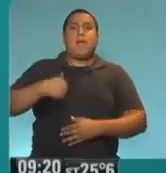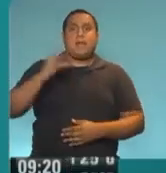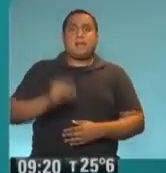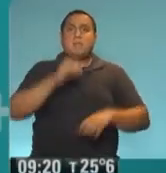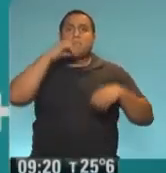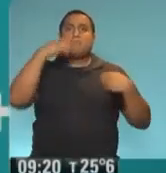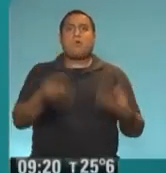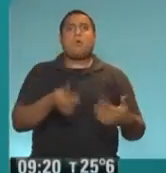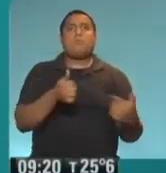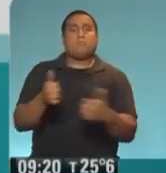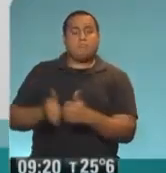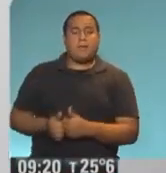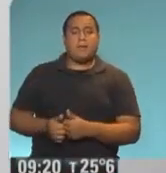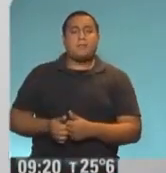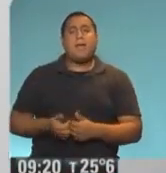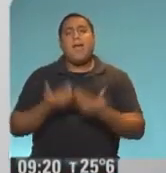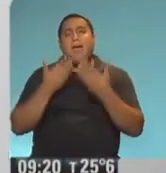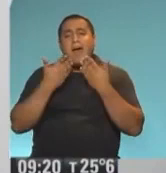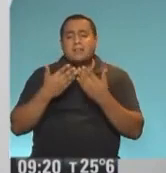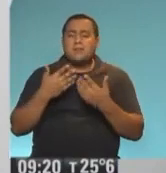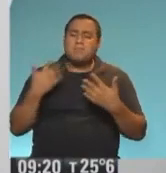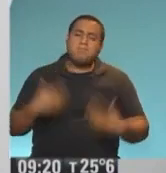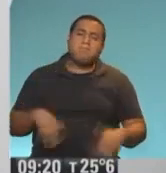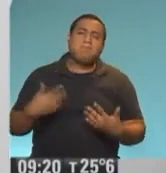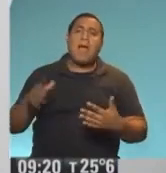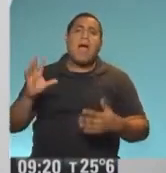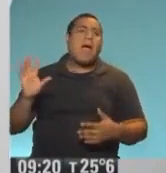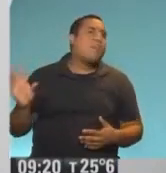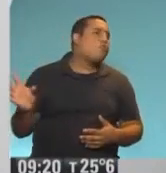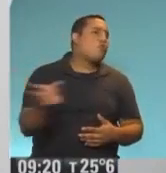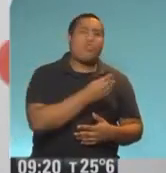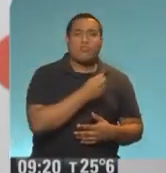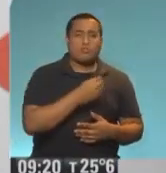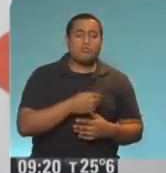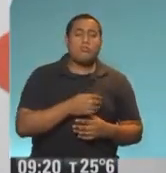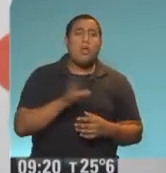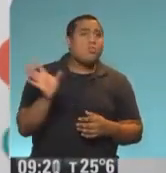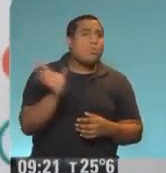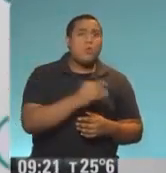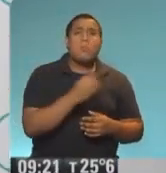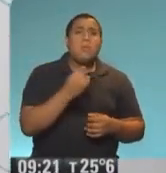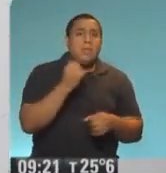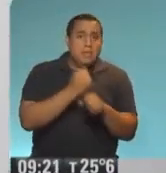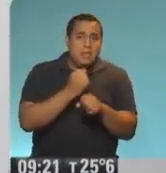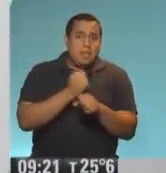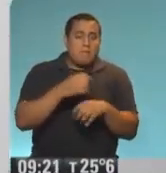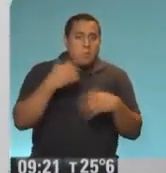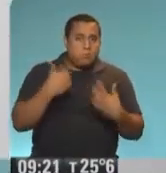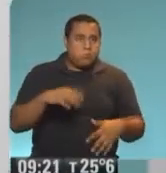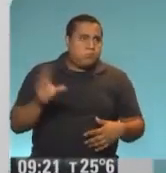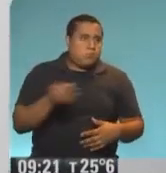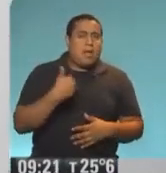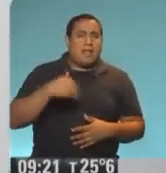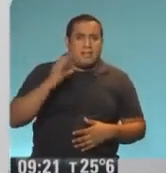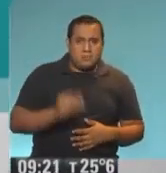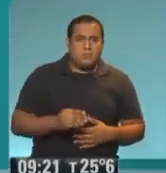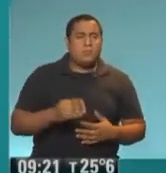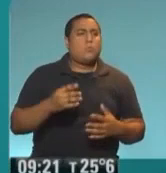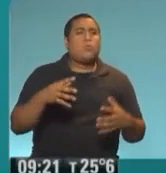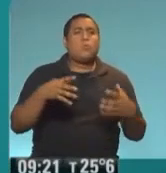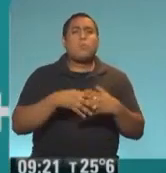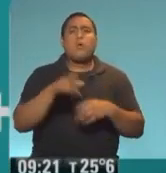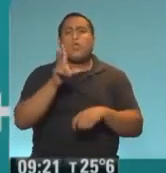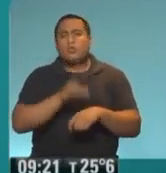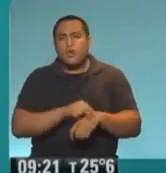Argentina. Así que les agradezco mucho a todos, ¿eh? Porque han trabajado mucho en todo el país, a los trabajadores de